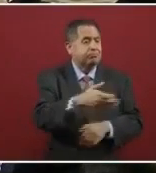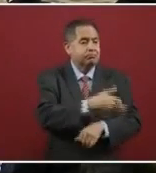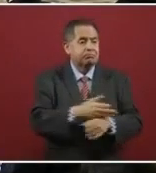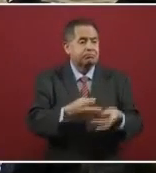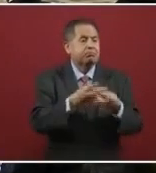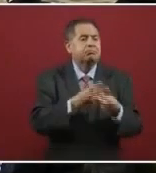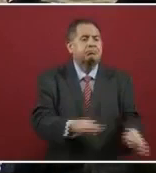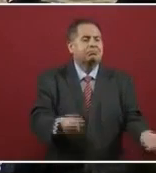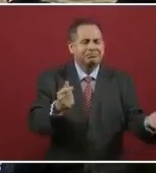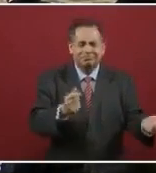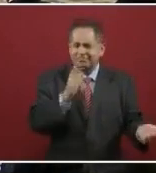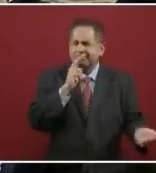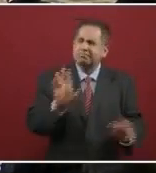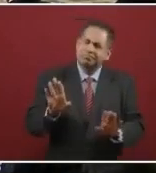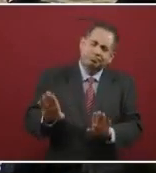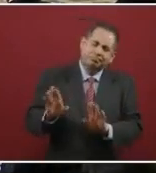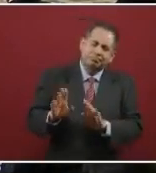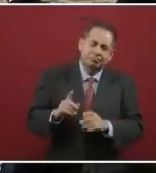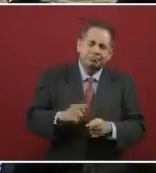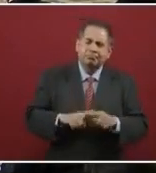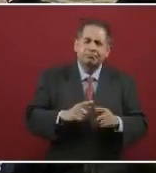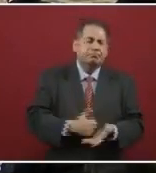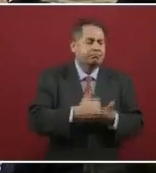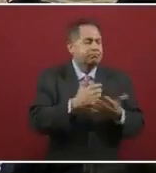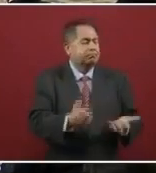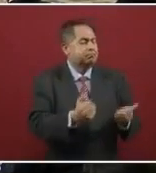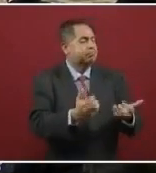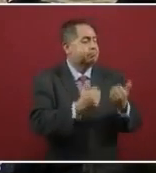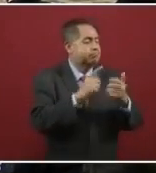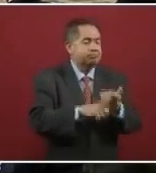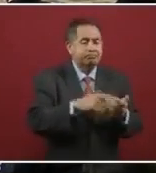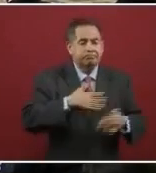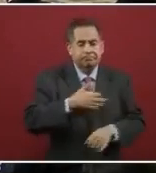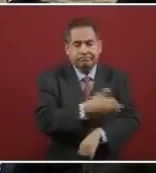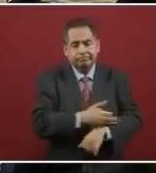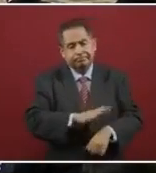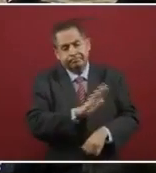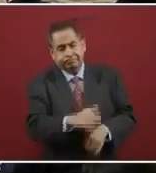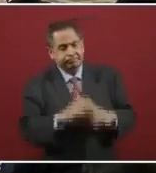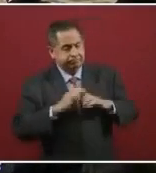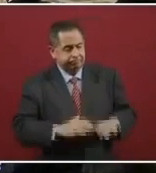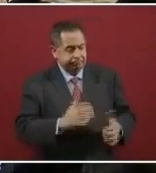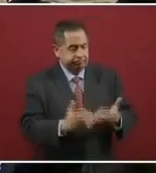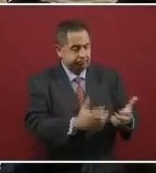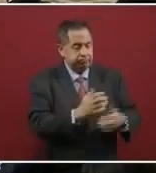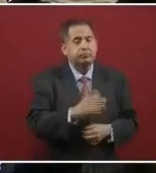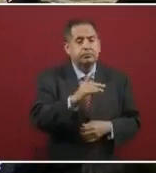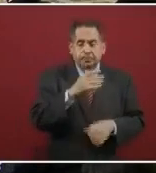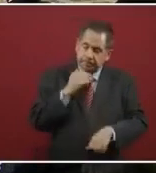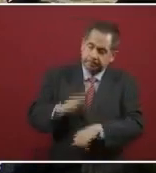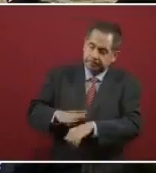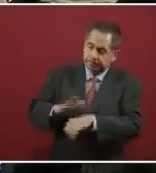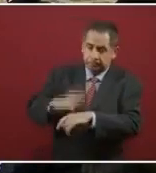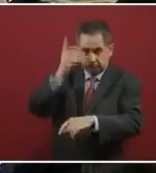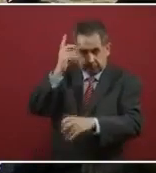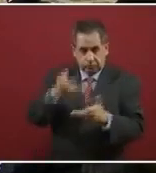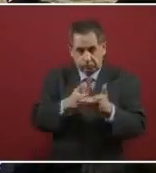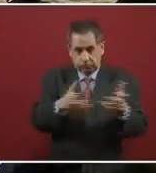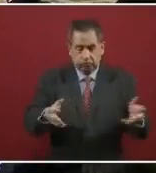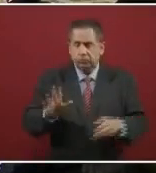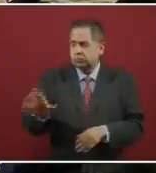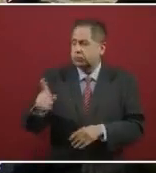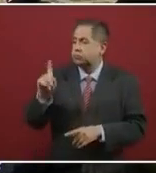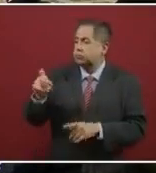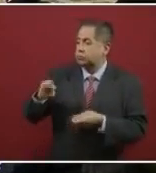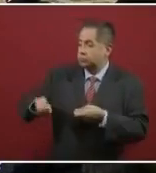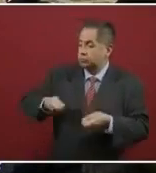familiares. Así es que se llevaron a cabo acciones oportunas para hablar con los dueños de esos predios para que ese canal se cerrara